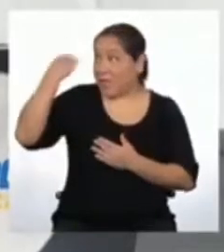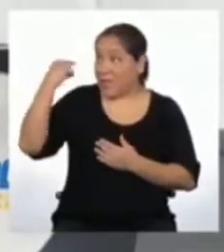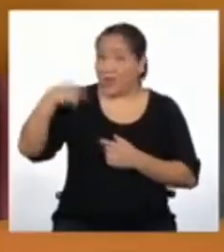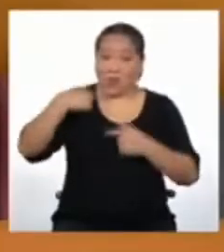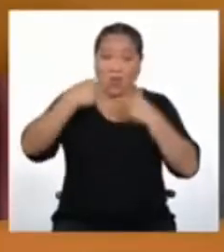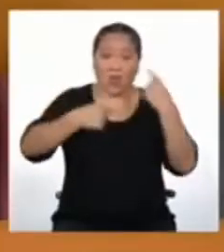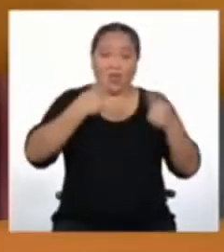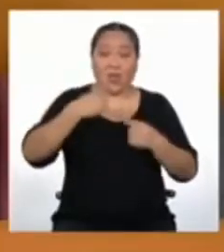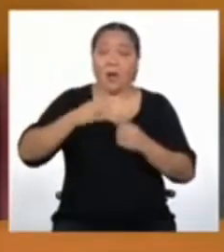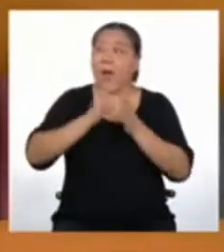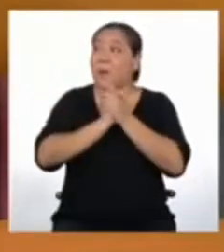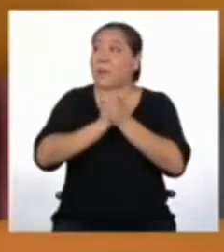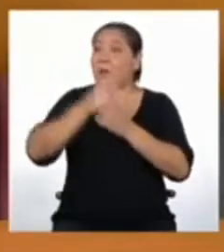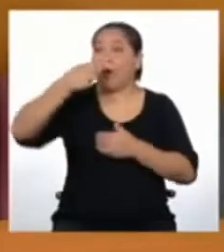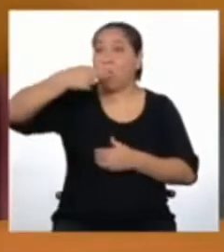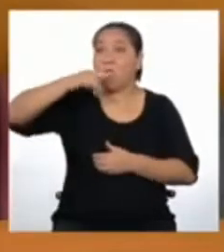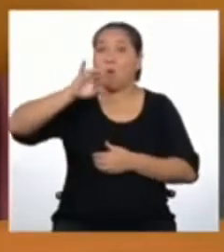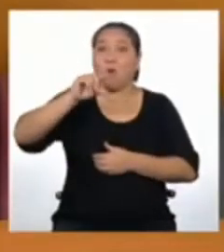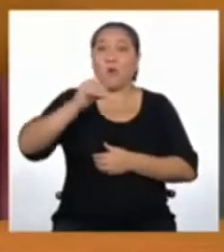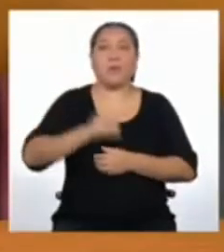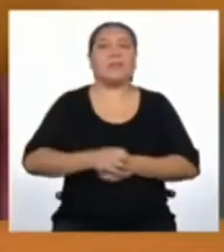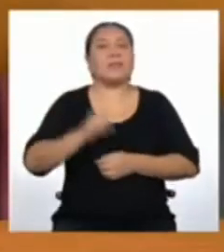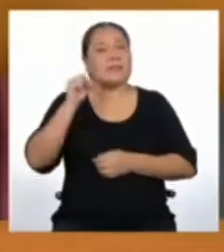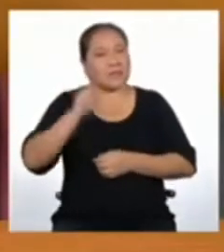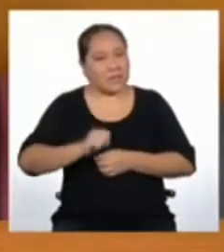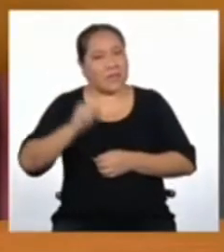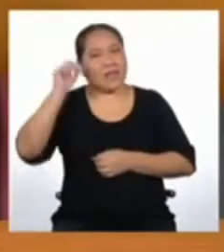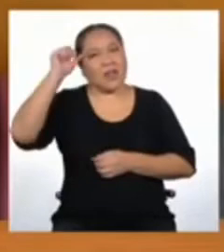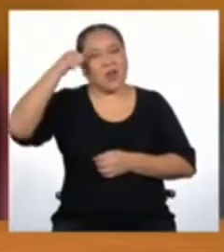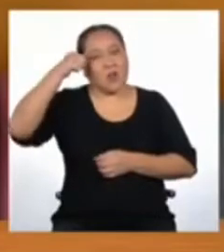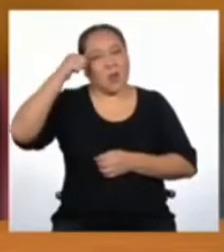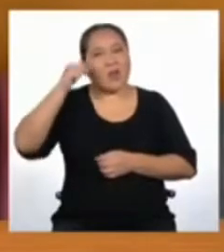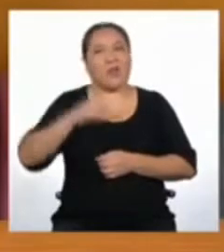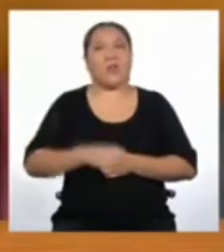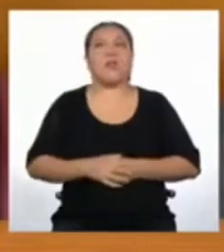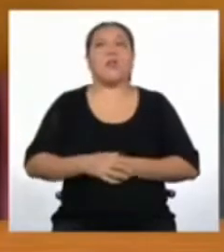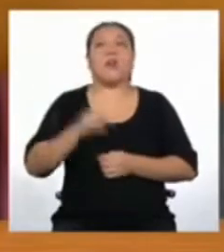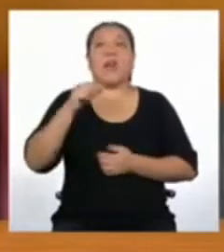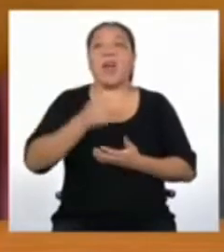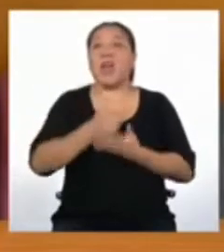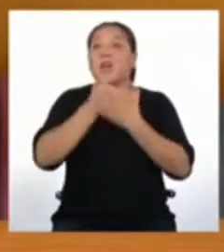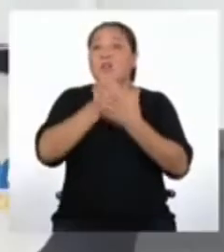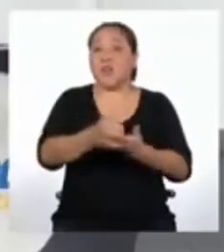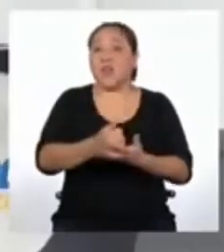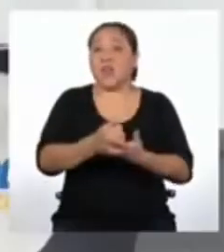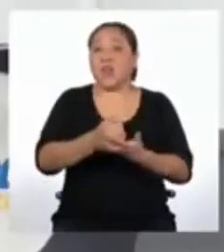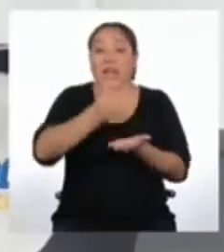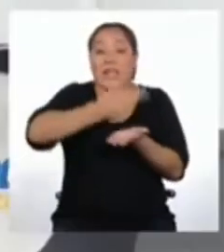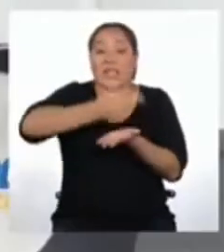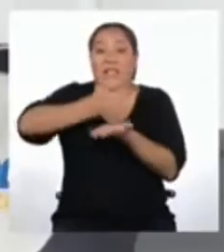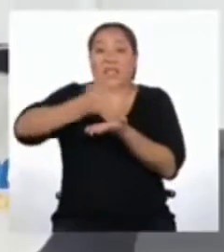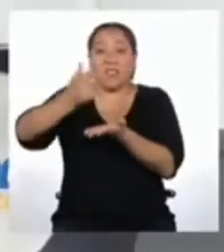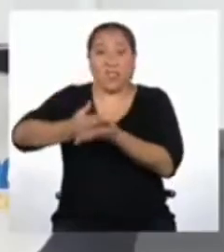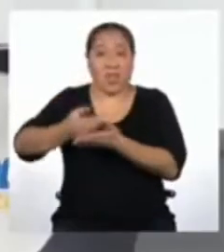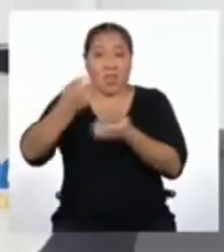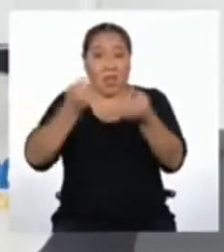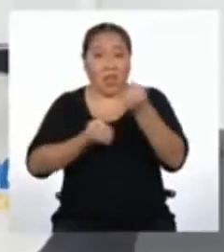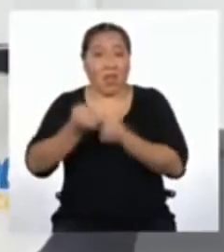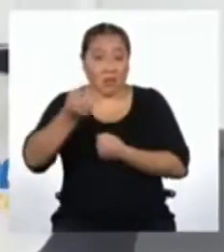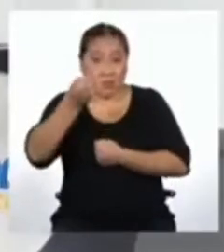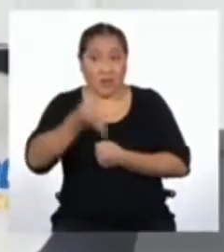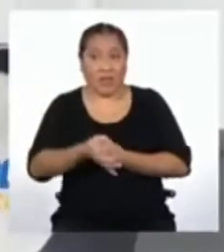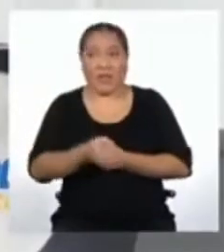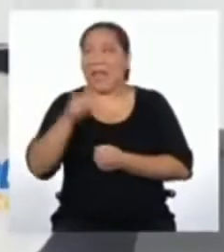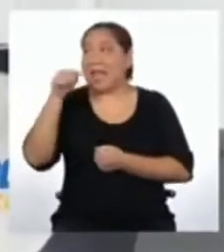amigo Hugo? Sí, claro, Yanira. Y te recuerdo con un chaleco ayudando a estacionar autos. Bueno, esta semana